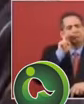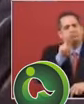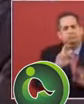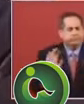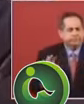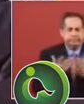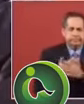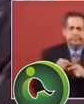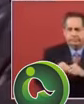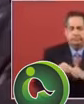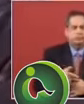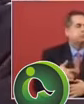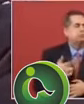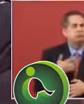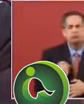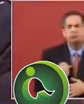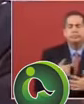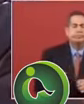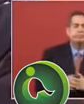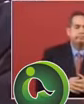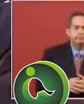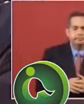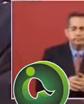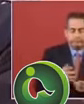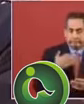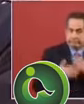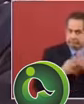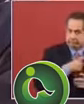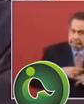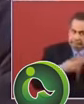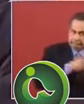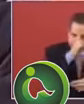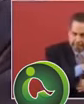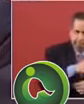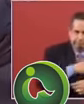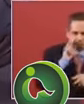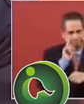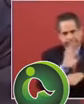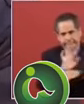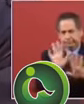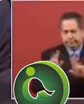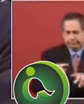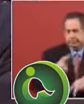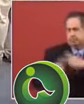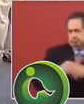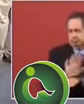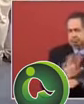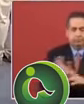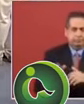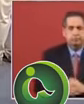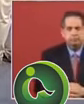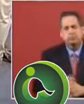la veo. Estoy en deuda, pero ya me voy a poner al corriente.